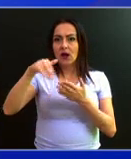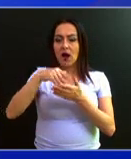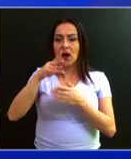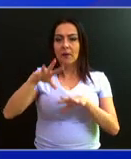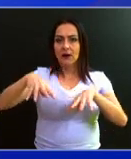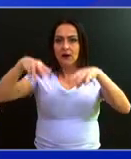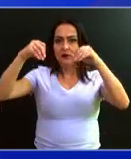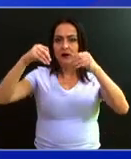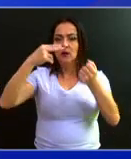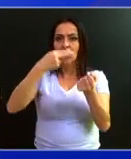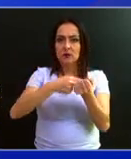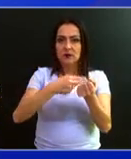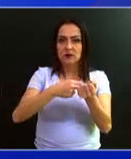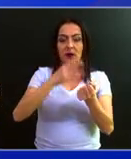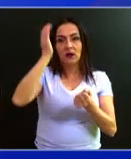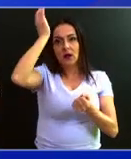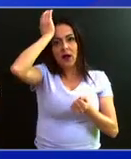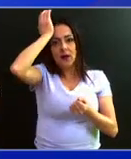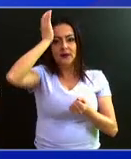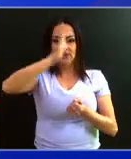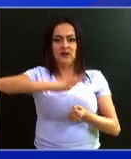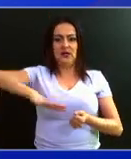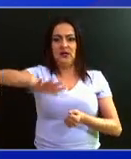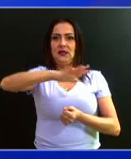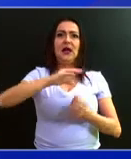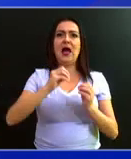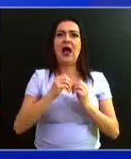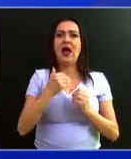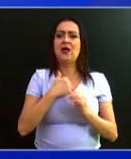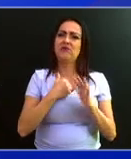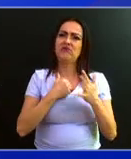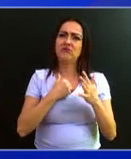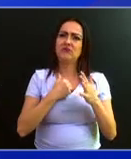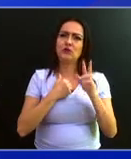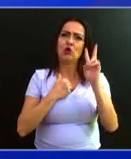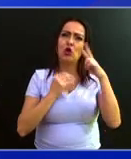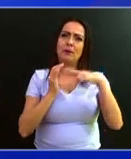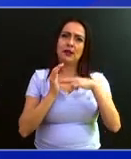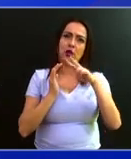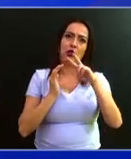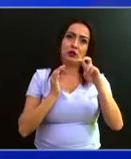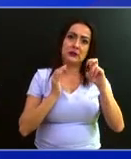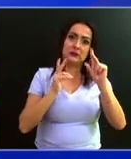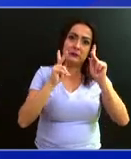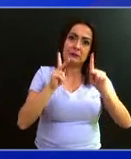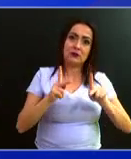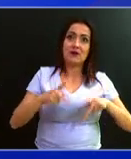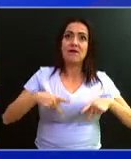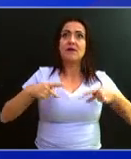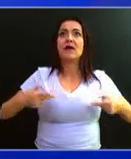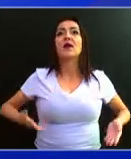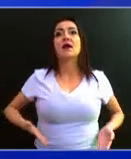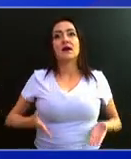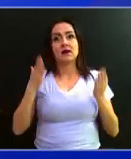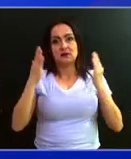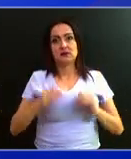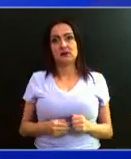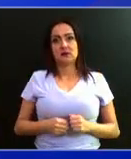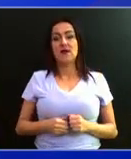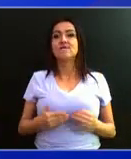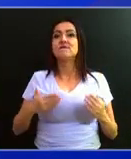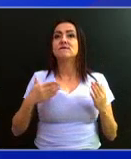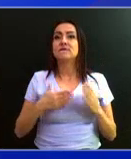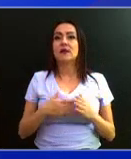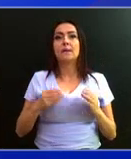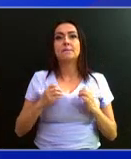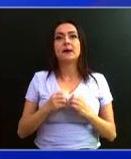Merced, Hospital y El Carmen, donde ahí precisamente hay aproximadamente 2.200 personas en condiciones de calle, que viene a afectar